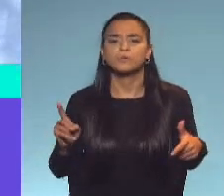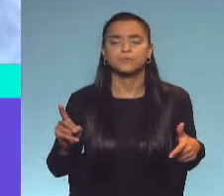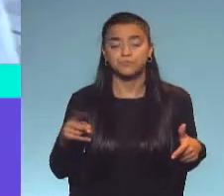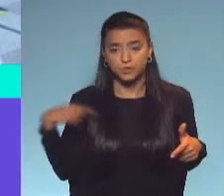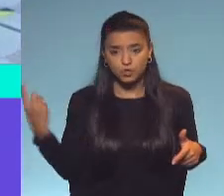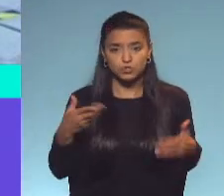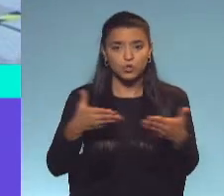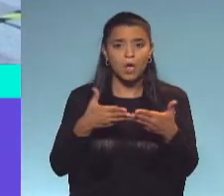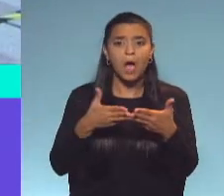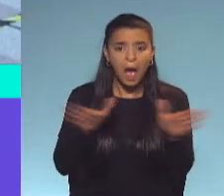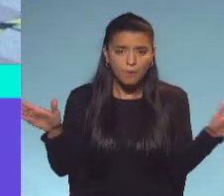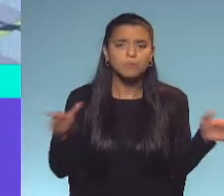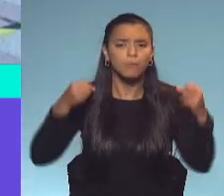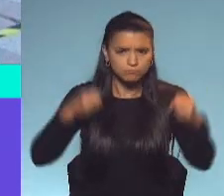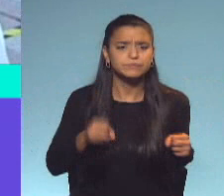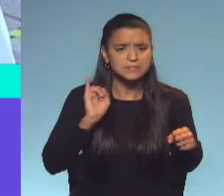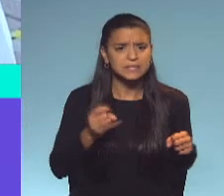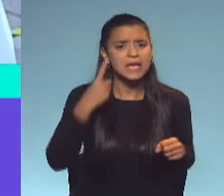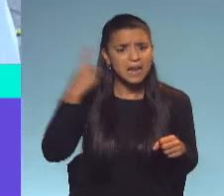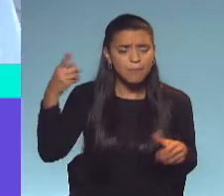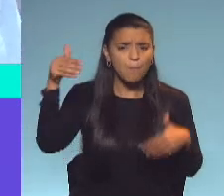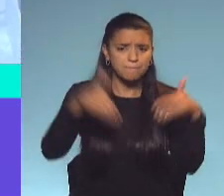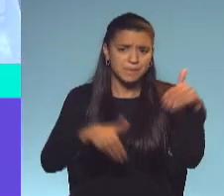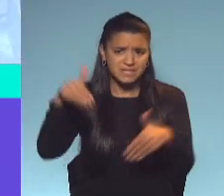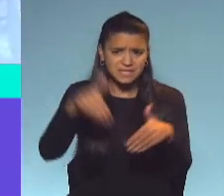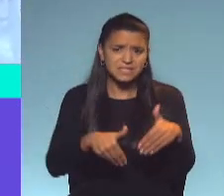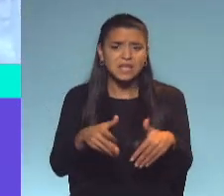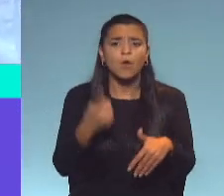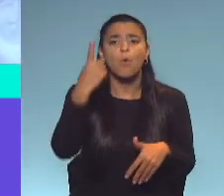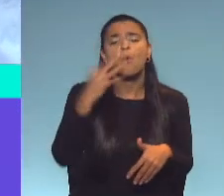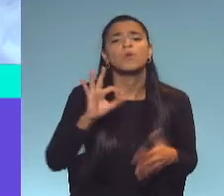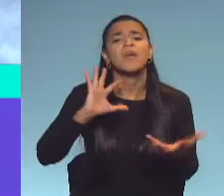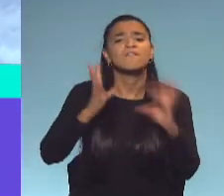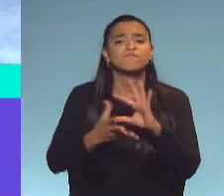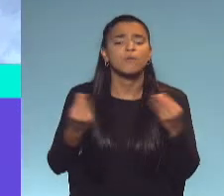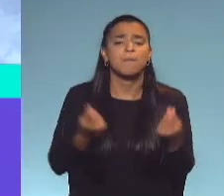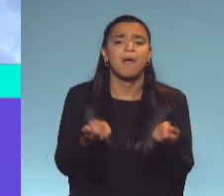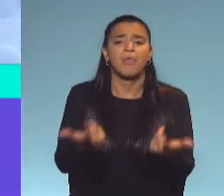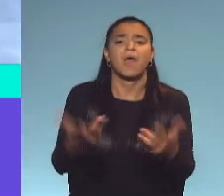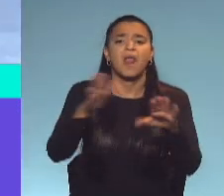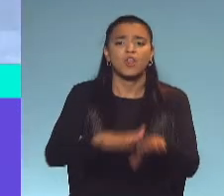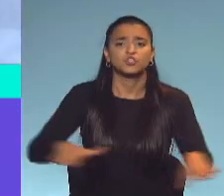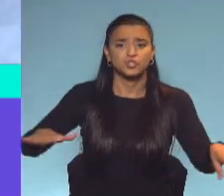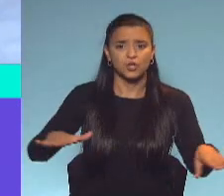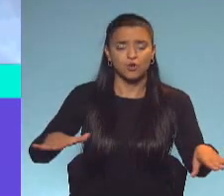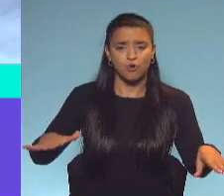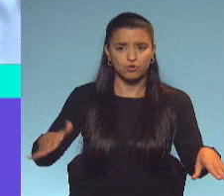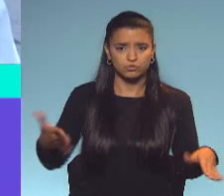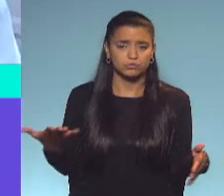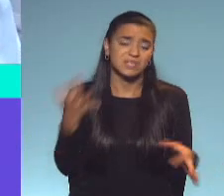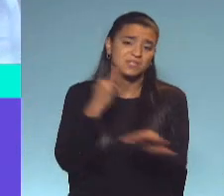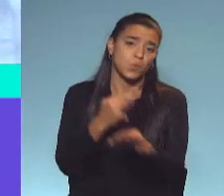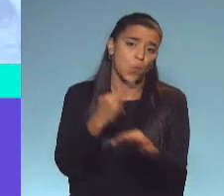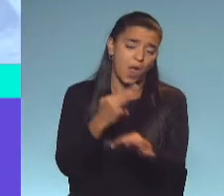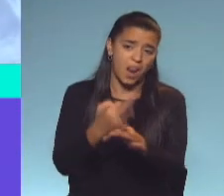Nosotros abrimos con convicción, creemos que la presencialidad es la única manera para garantizar a todos los chicos la